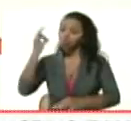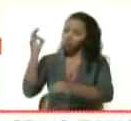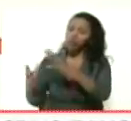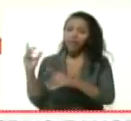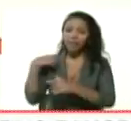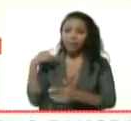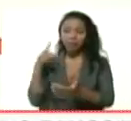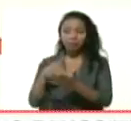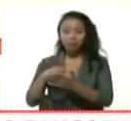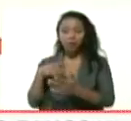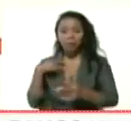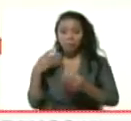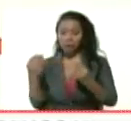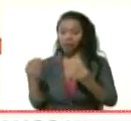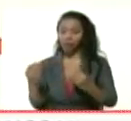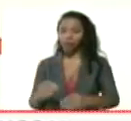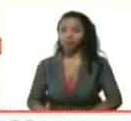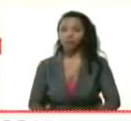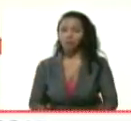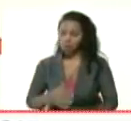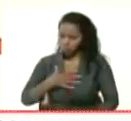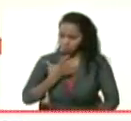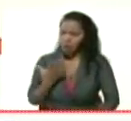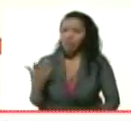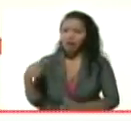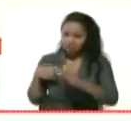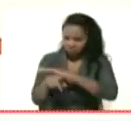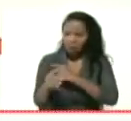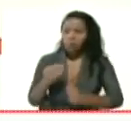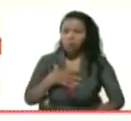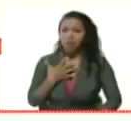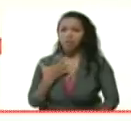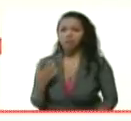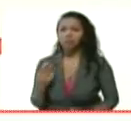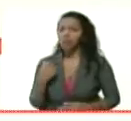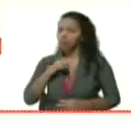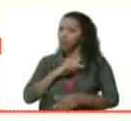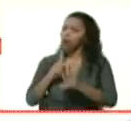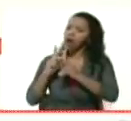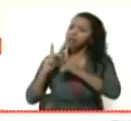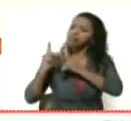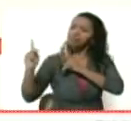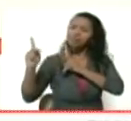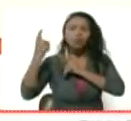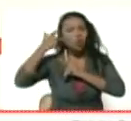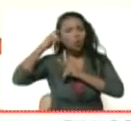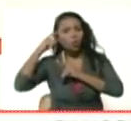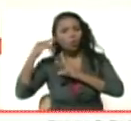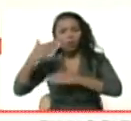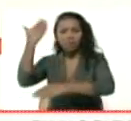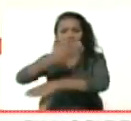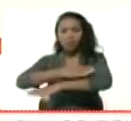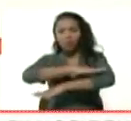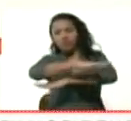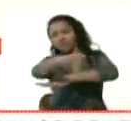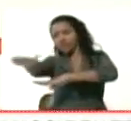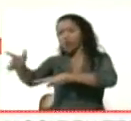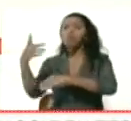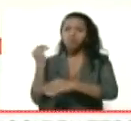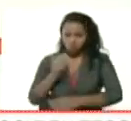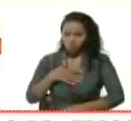bastante. Pueden llegar, pueden entrar, tenemos no sé cuántos kilómetros de frontera, mares por todos